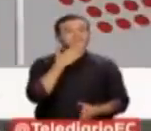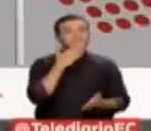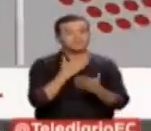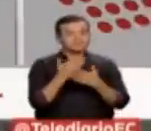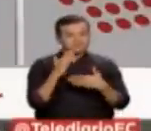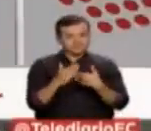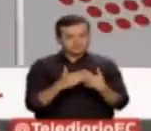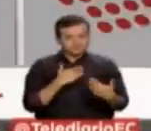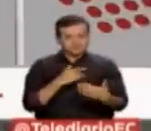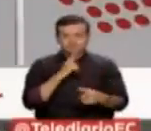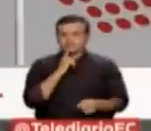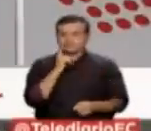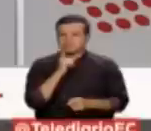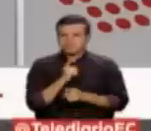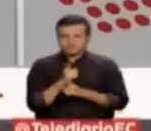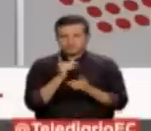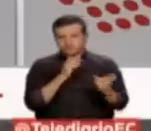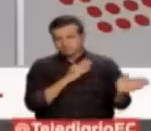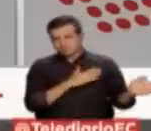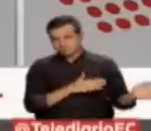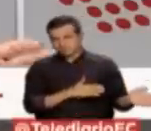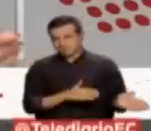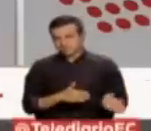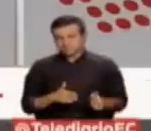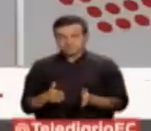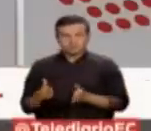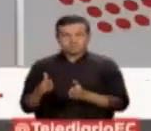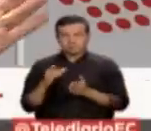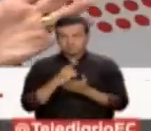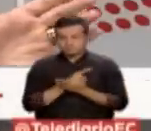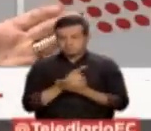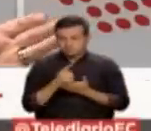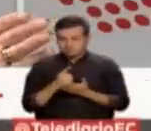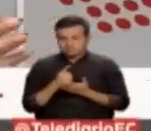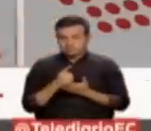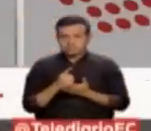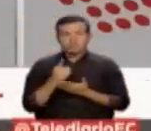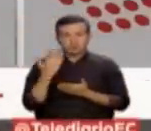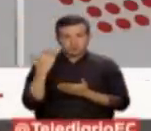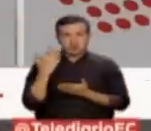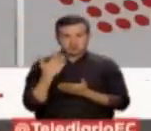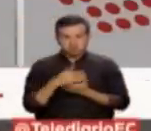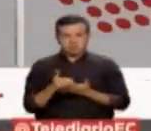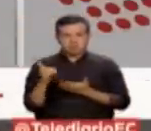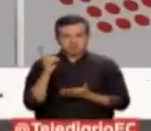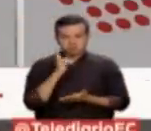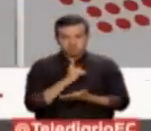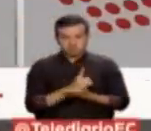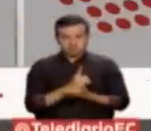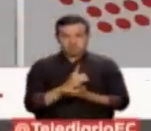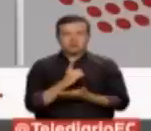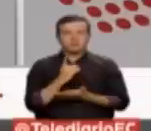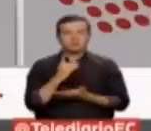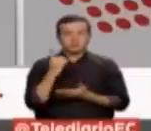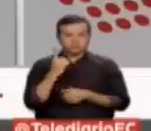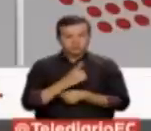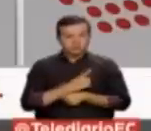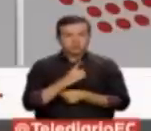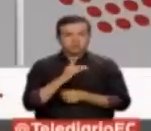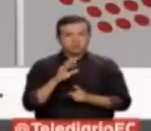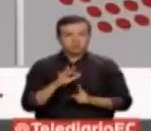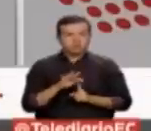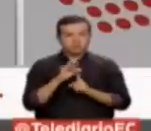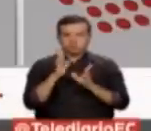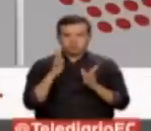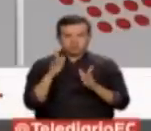invitación efectivamente tenemos ya desde esta semana desde la semana anterior Por qué no tenemos un día fijo es porque